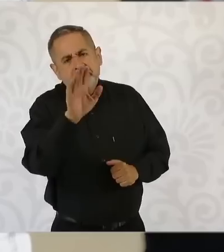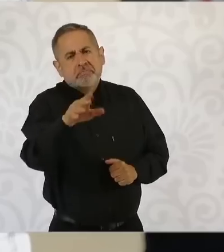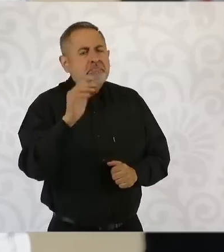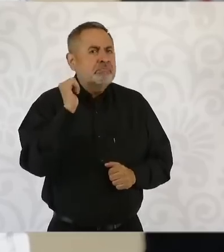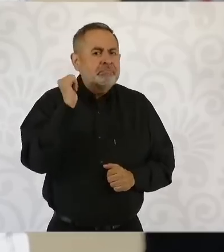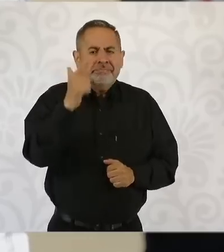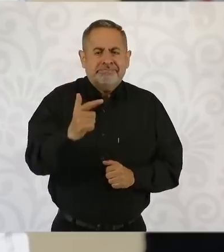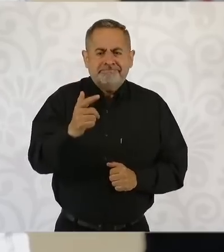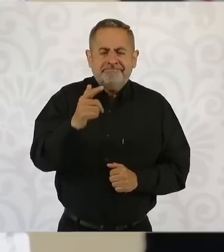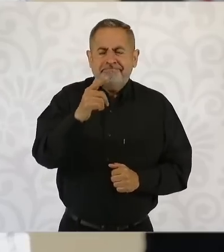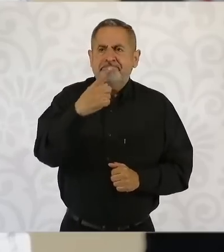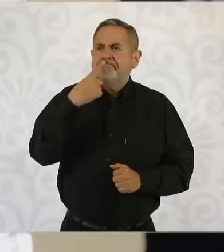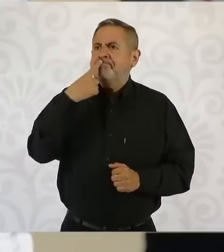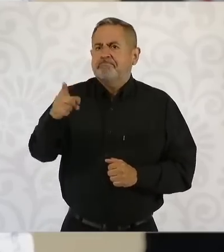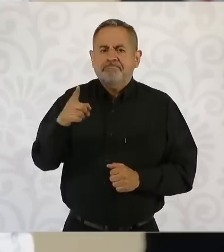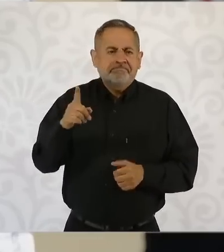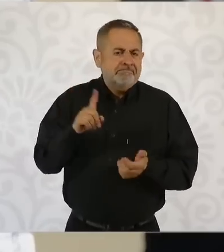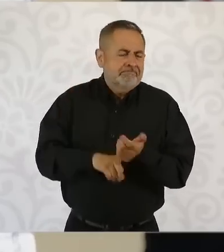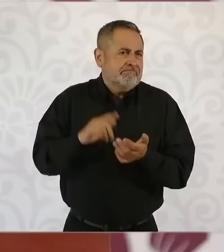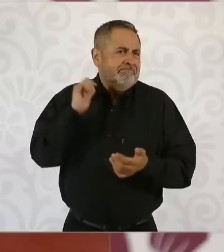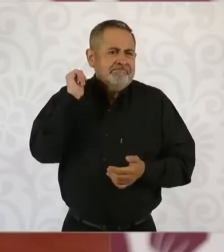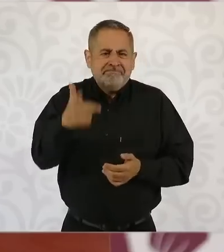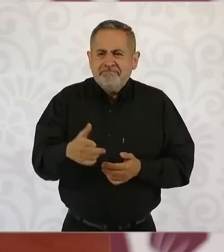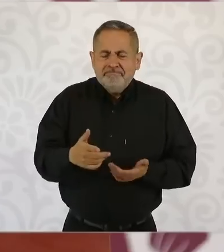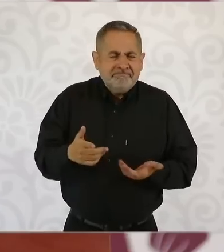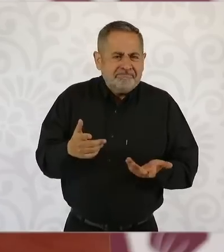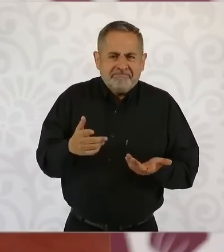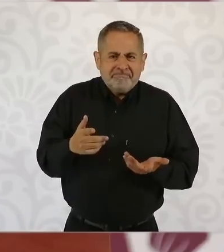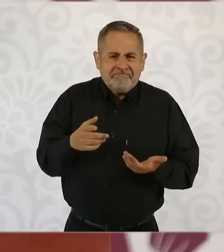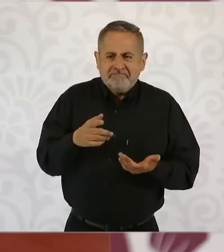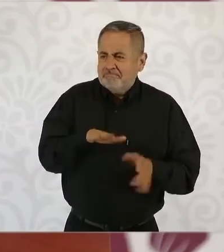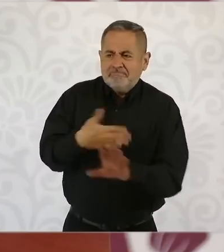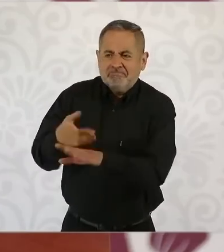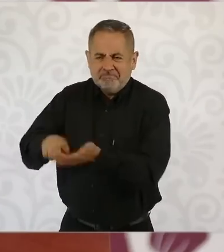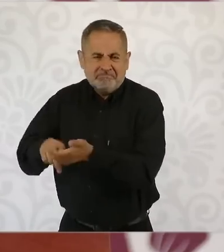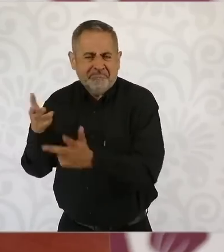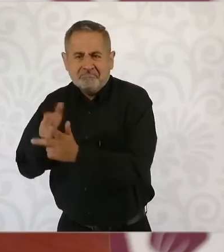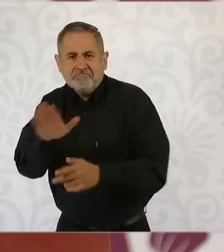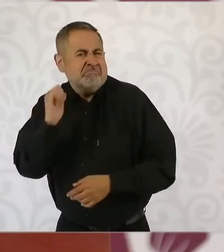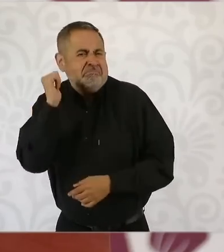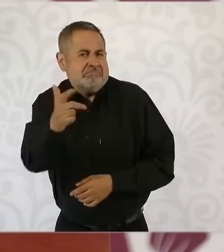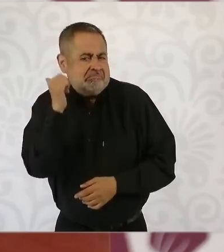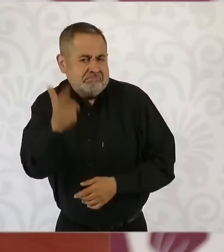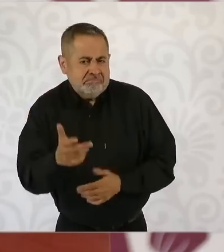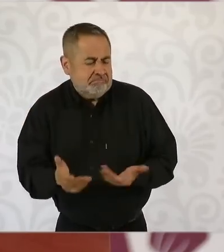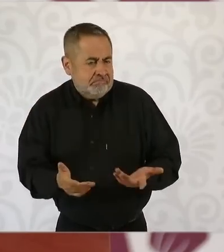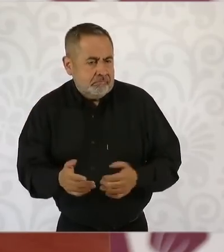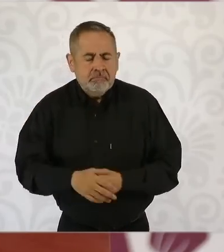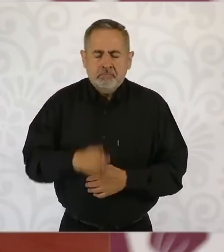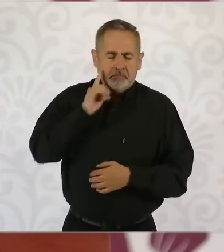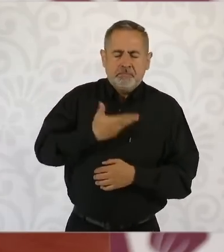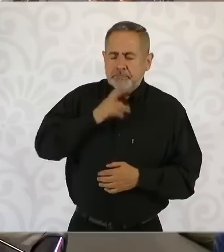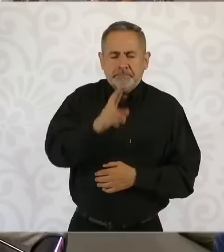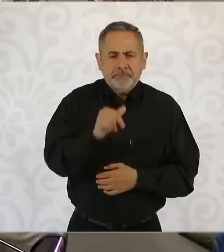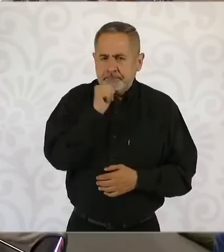caso de denuncia que hayan sido no. contra sus funcionarios. No, ninguna hasta el momento. Ninguna.